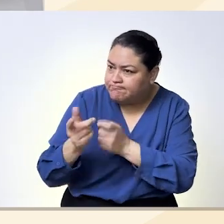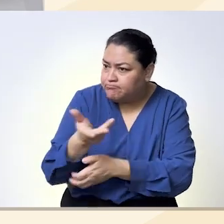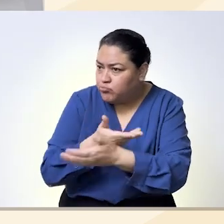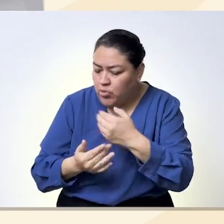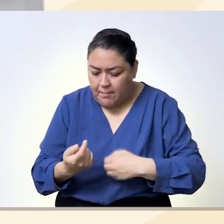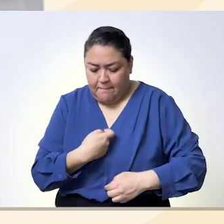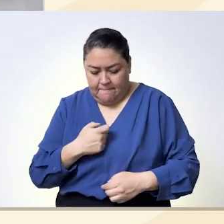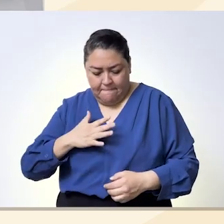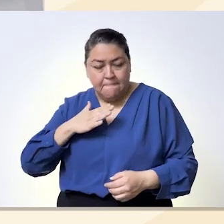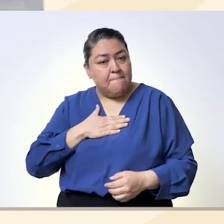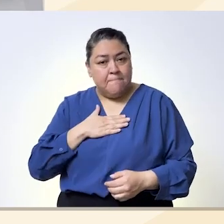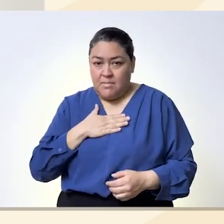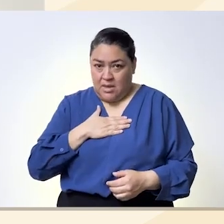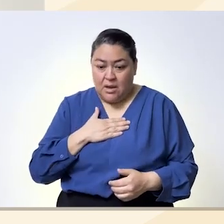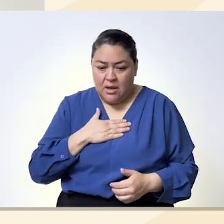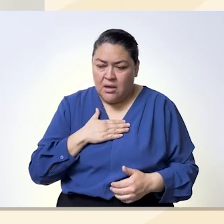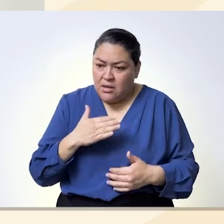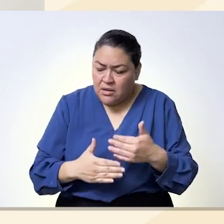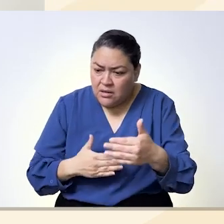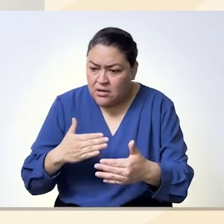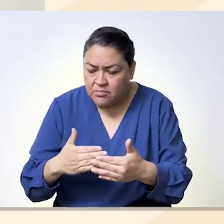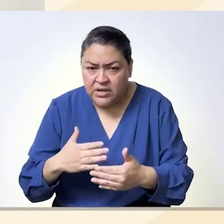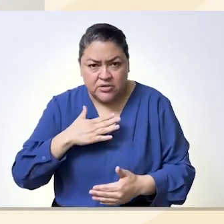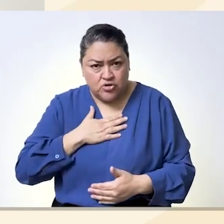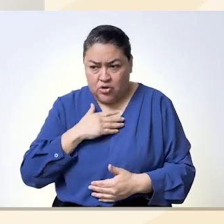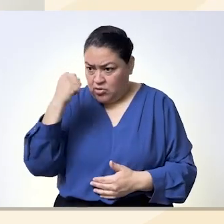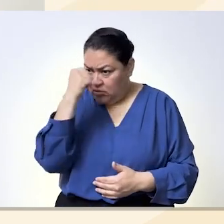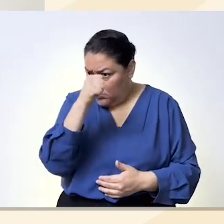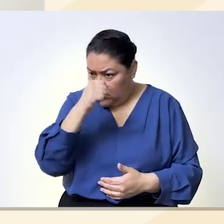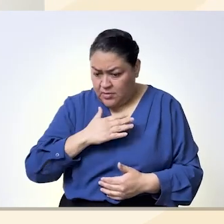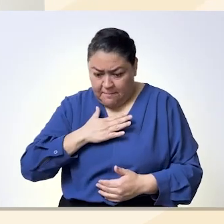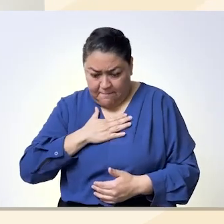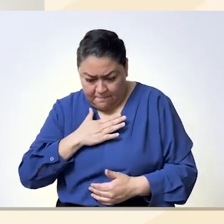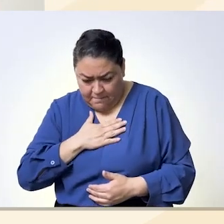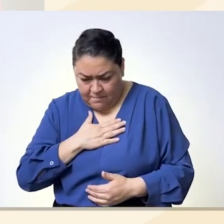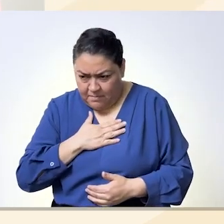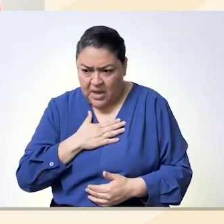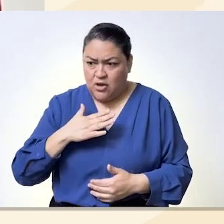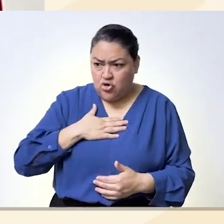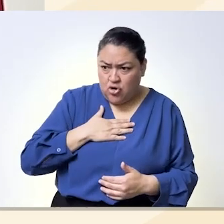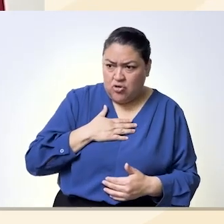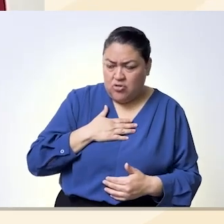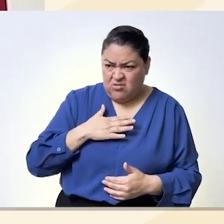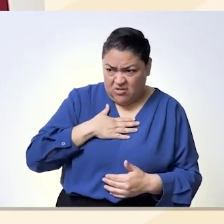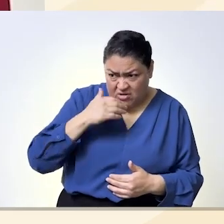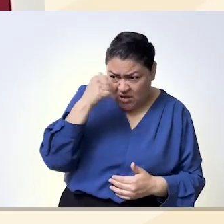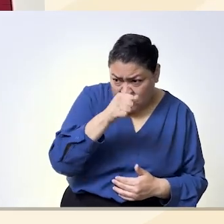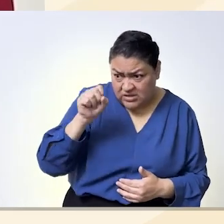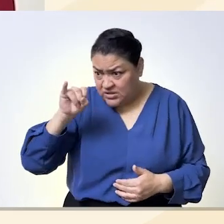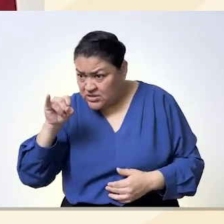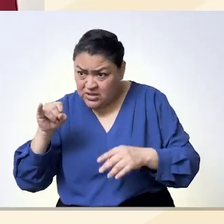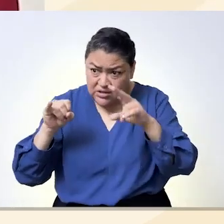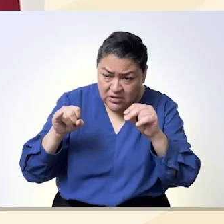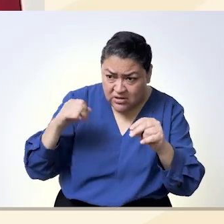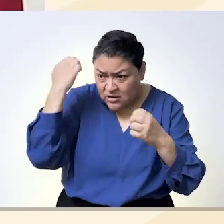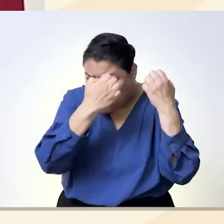mis términos, y después cuando llegué a la neurodivergencia y empezaba con esta onda del si el diagnóstico sí,